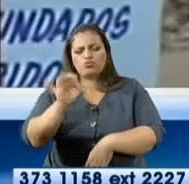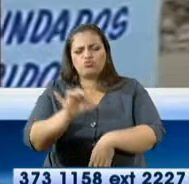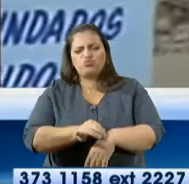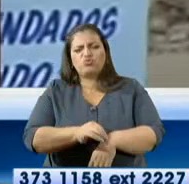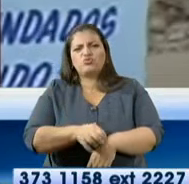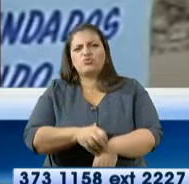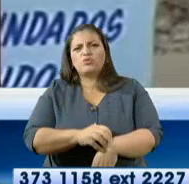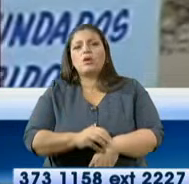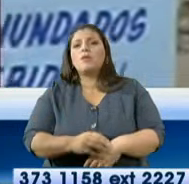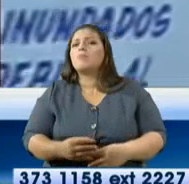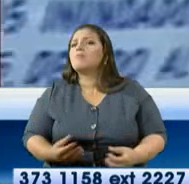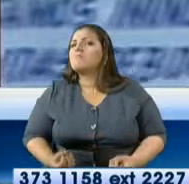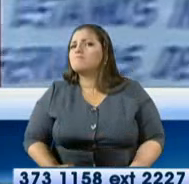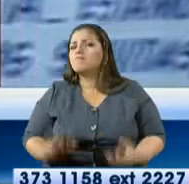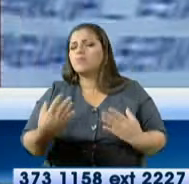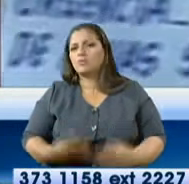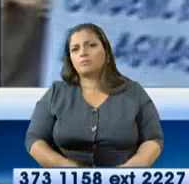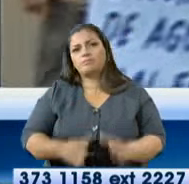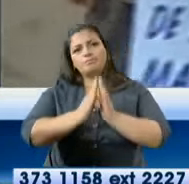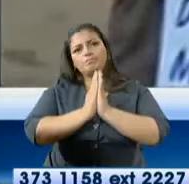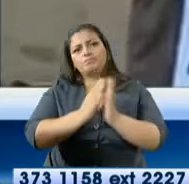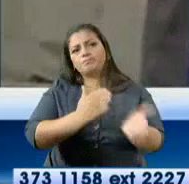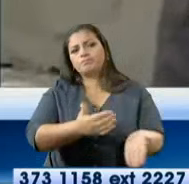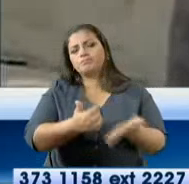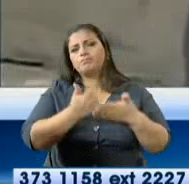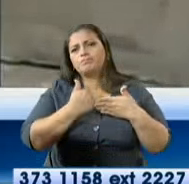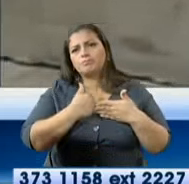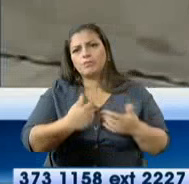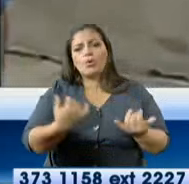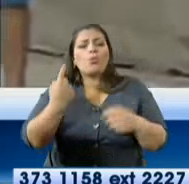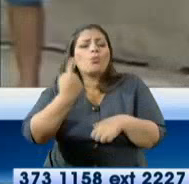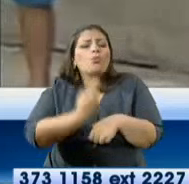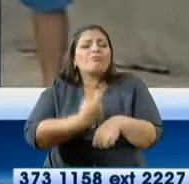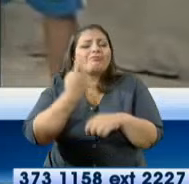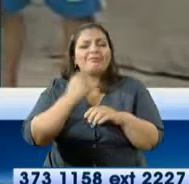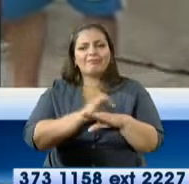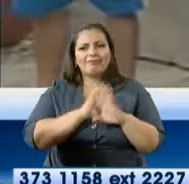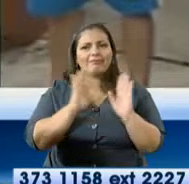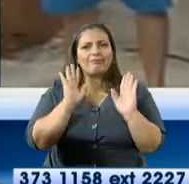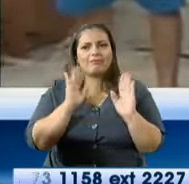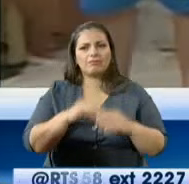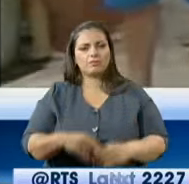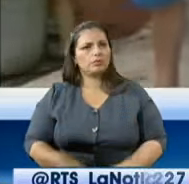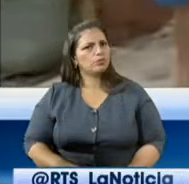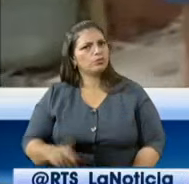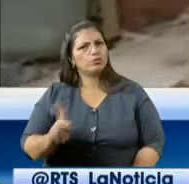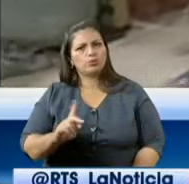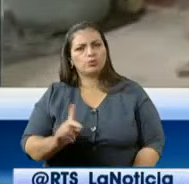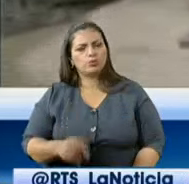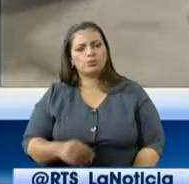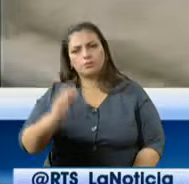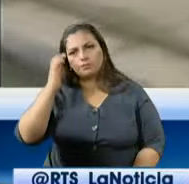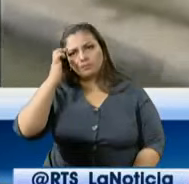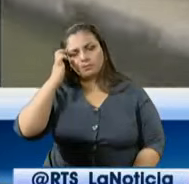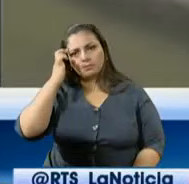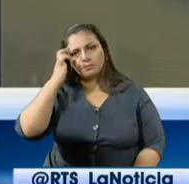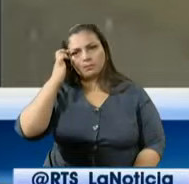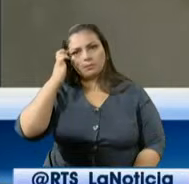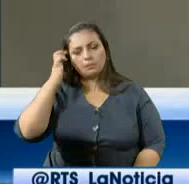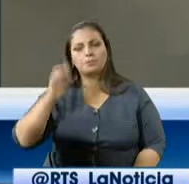eso que pido, y que nos ayuden, que no sea en este momento, ahorita, nomás que vengan. Señora, sí. Desde que se empezó a colapsar,